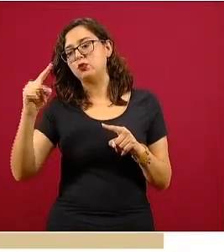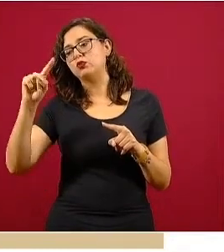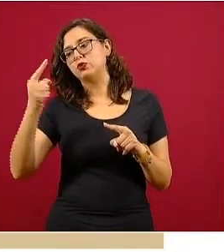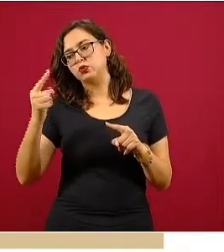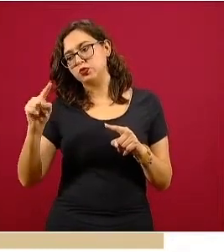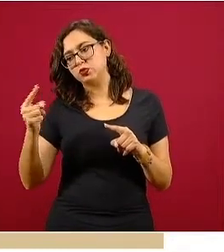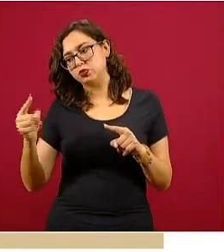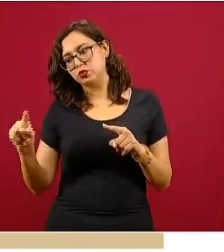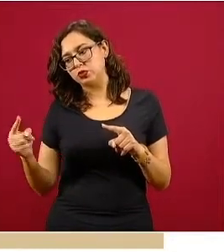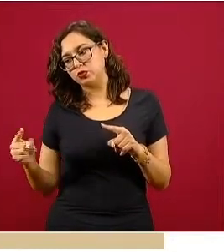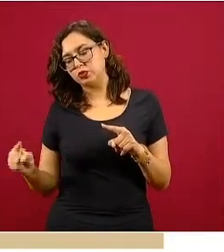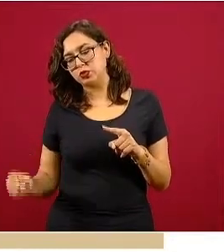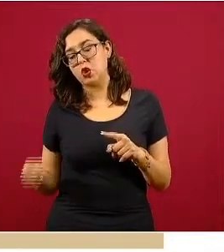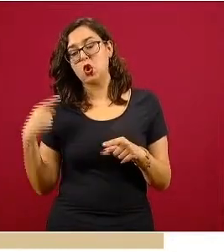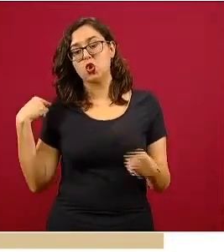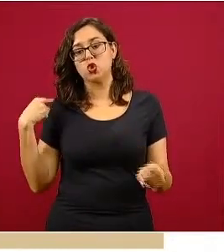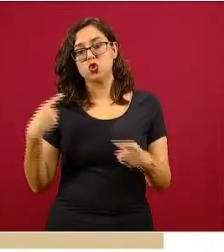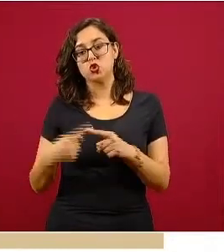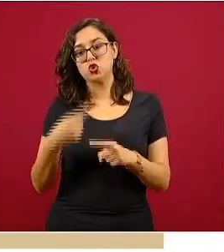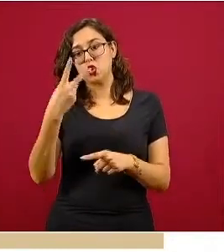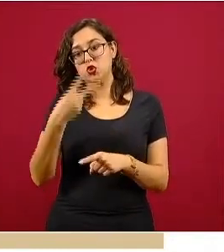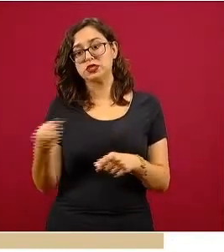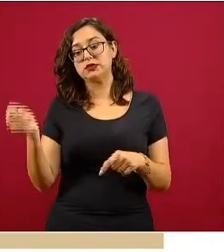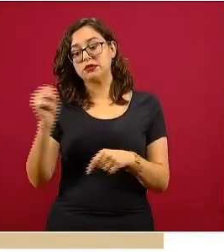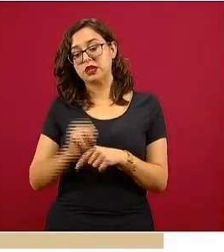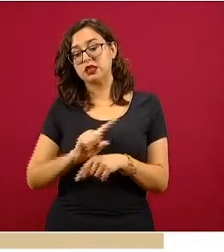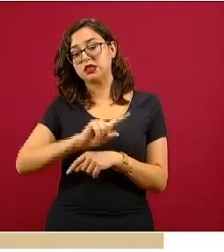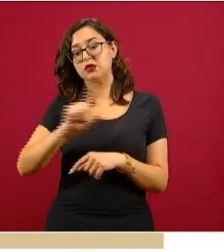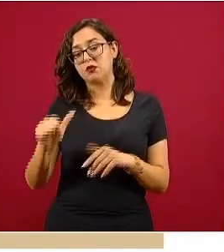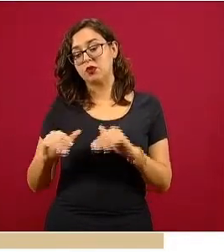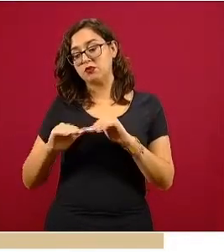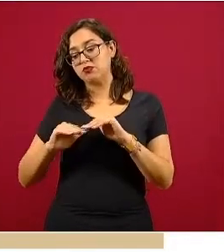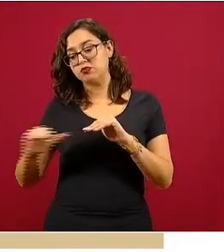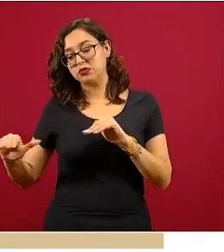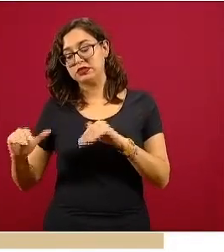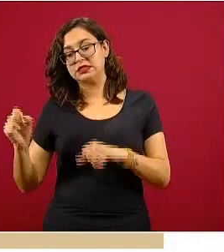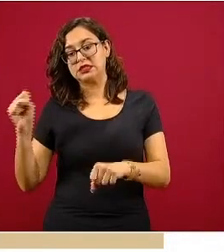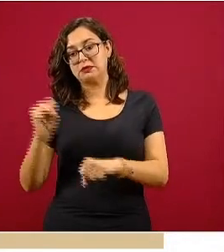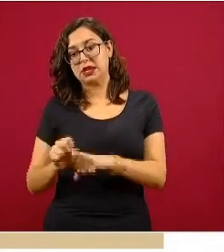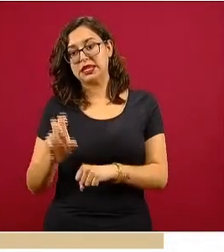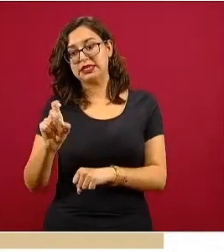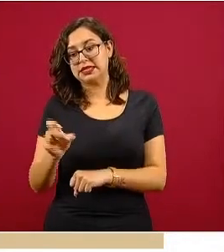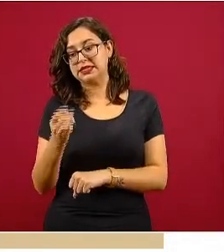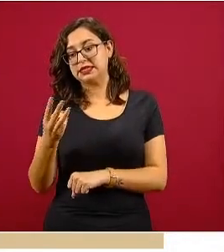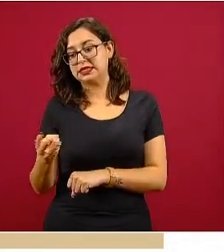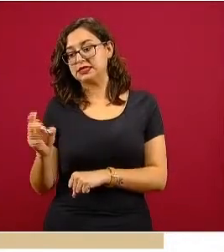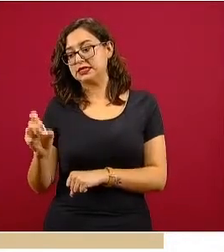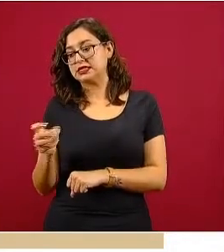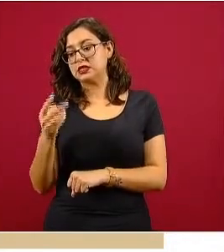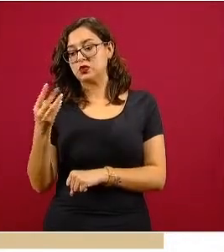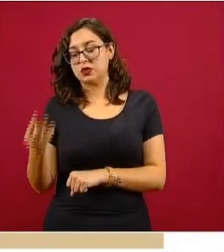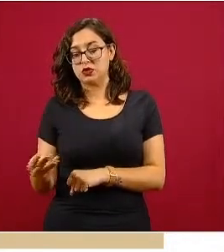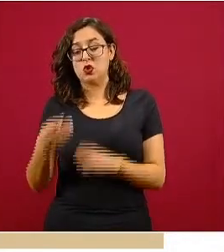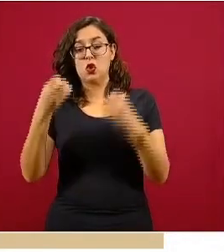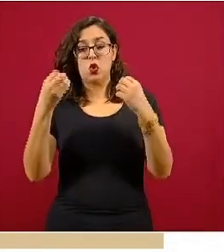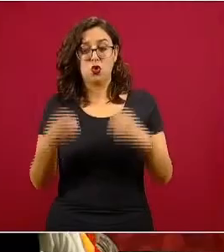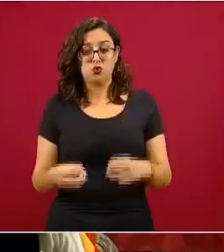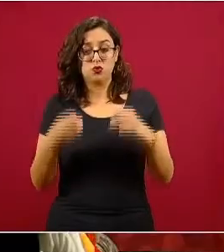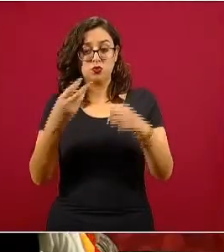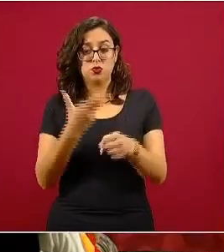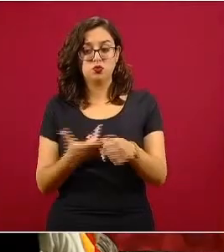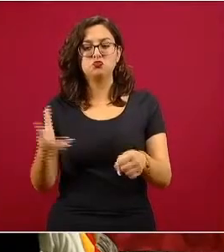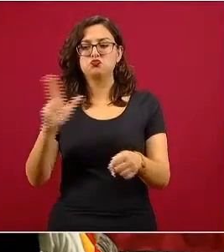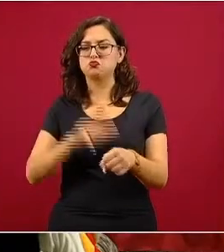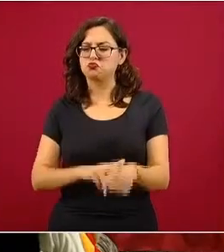descendente que se mantuvo por 2 semanas y luego una pequeña meseta 33-34, ocupación hospitalaria